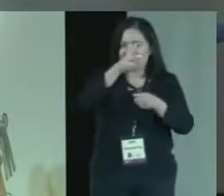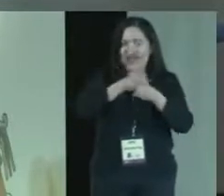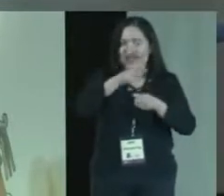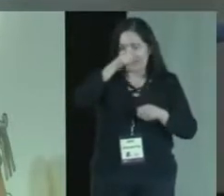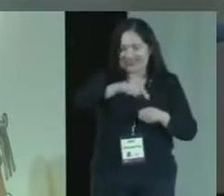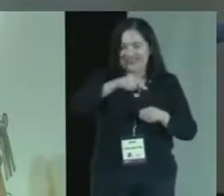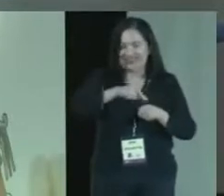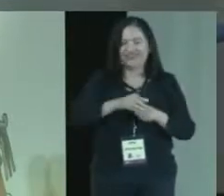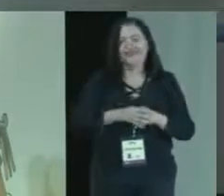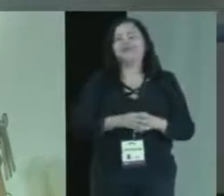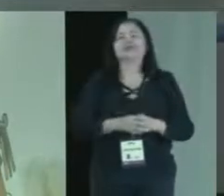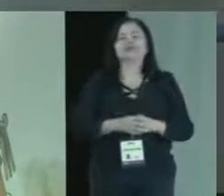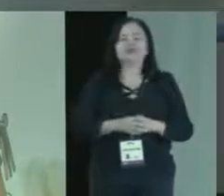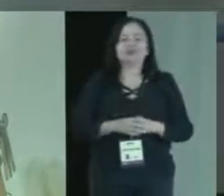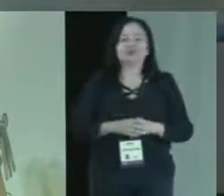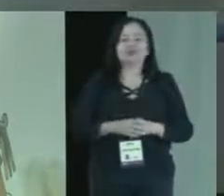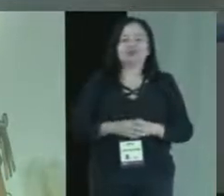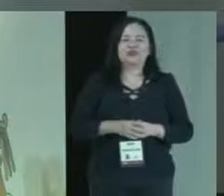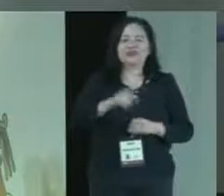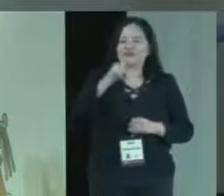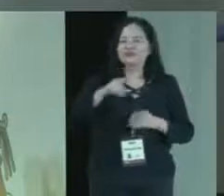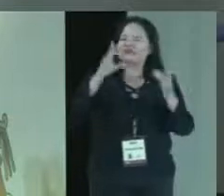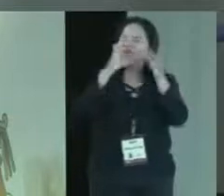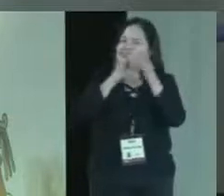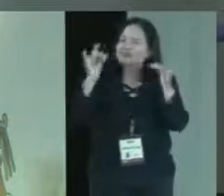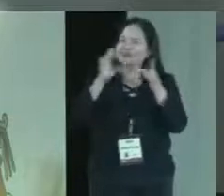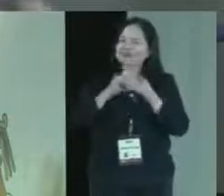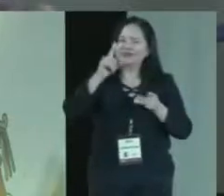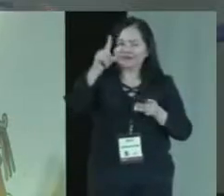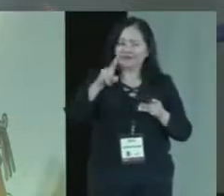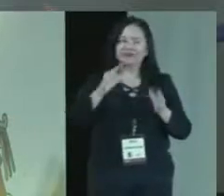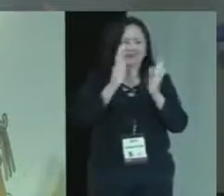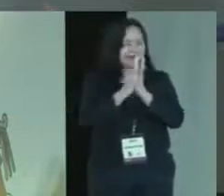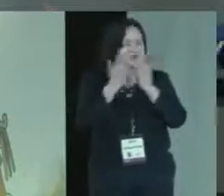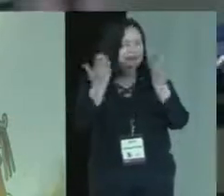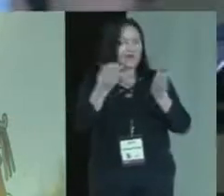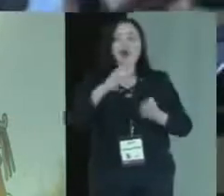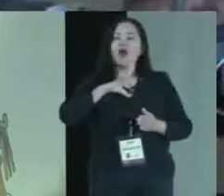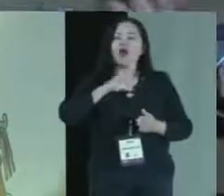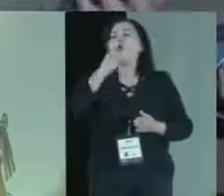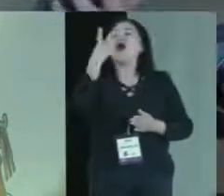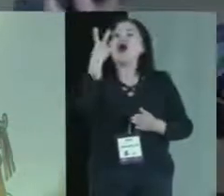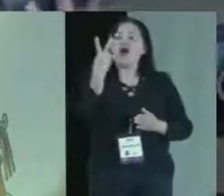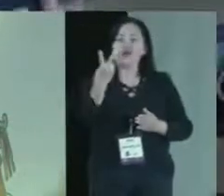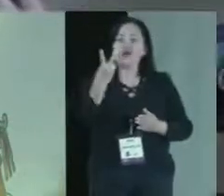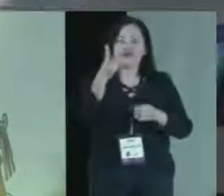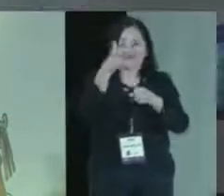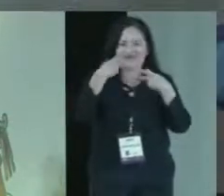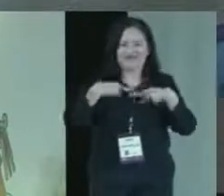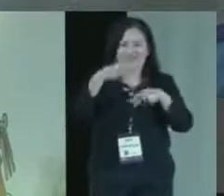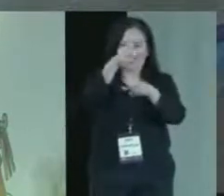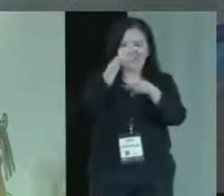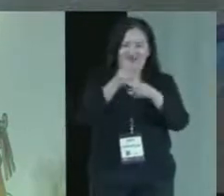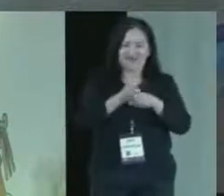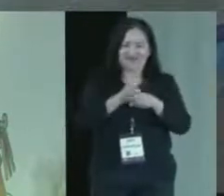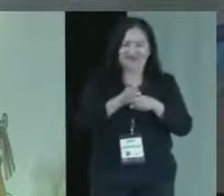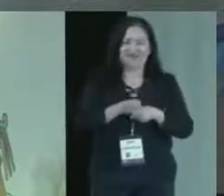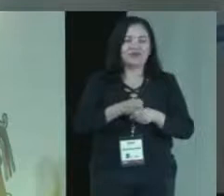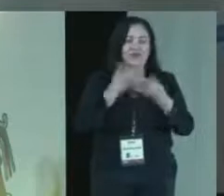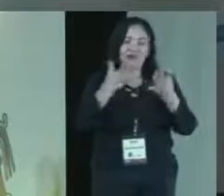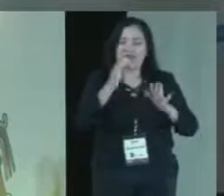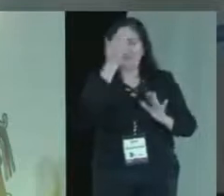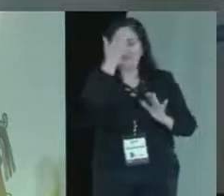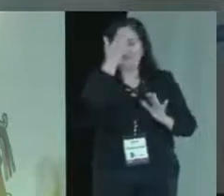Zócalo. Y para hablar de este libro hay dos invitados. Bueno, está Saúl Escobar aquí a mi lado y seguramente